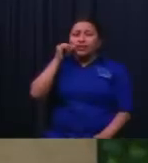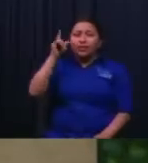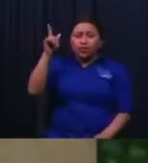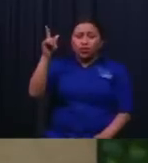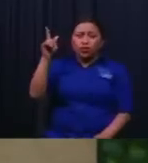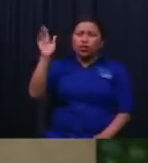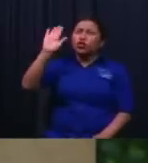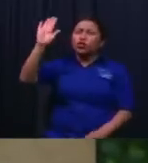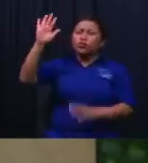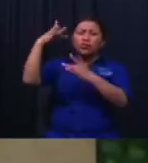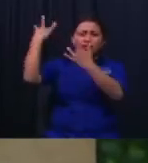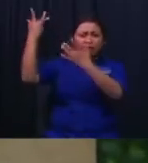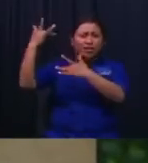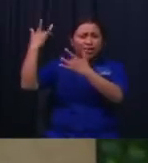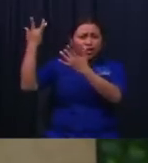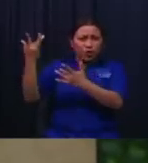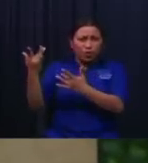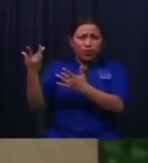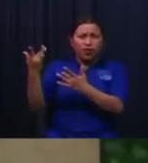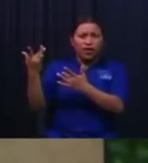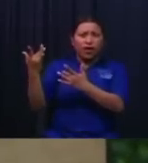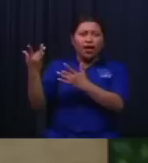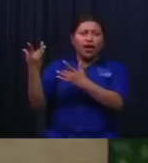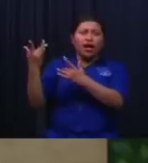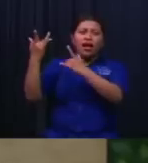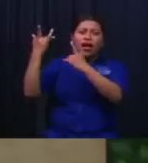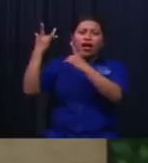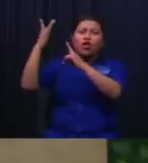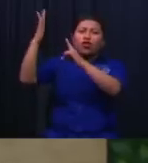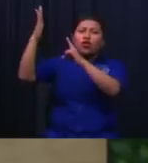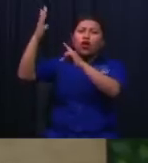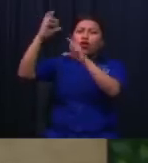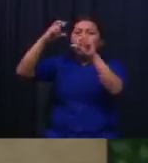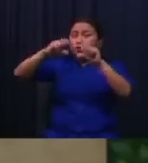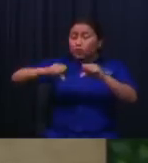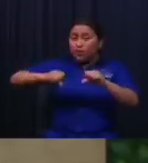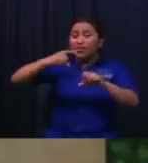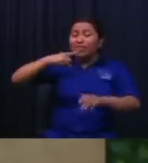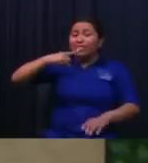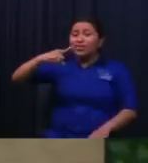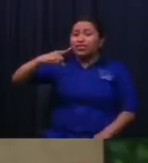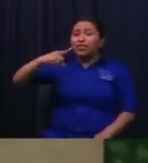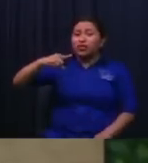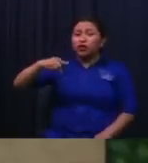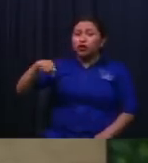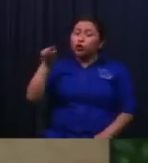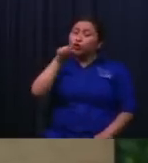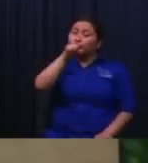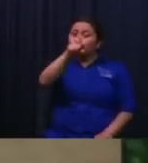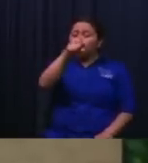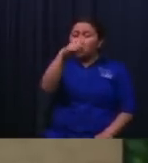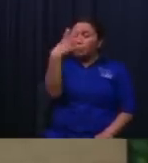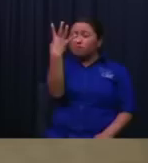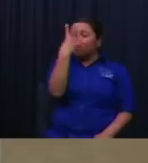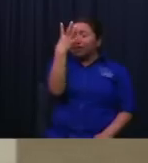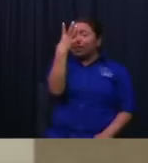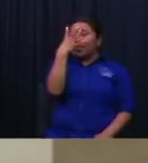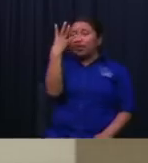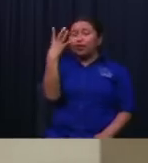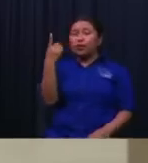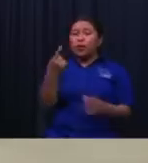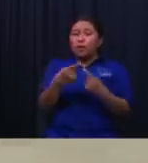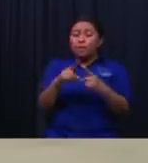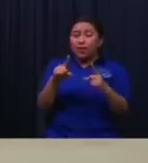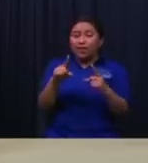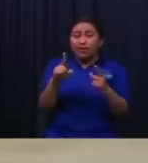su misericordia, en su amor nos dice, nos muestra, estás fallando en esto. Y por eso es que nos exponemos a esa bendita palabra, ¿verdad, hermano?